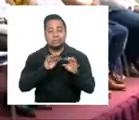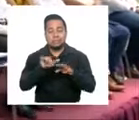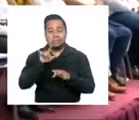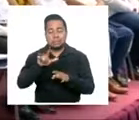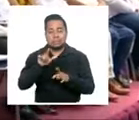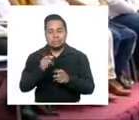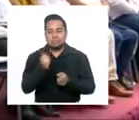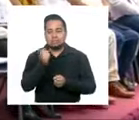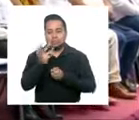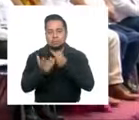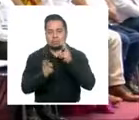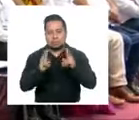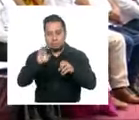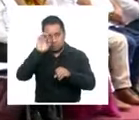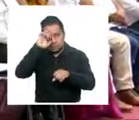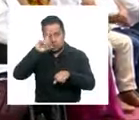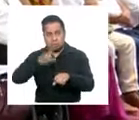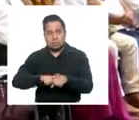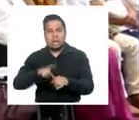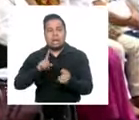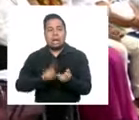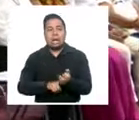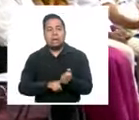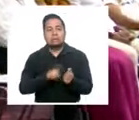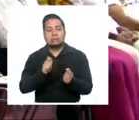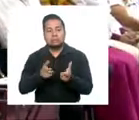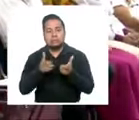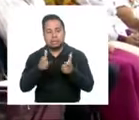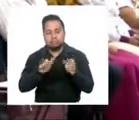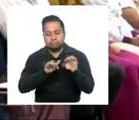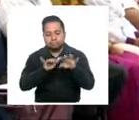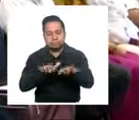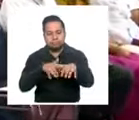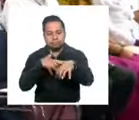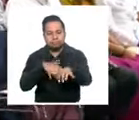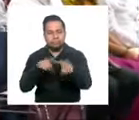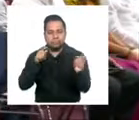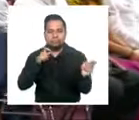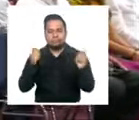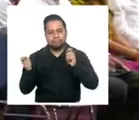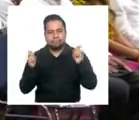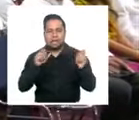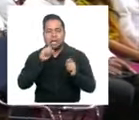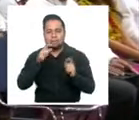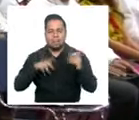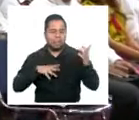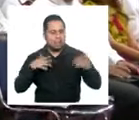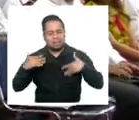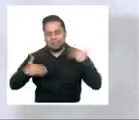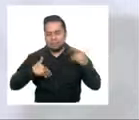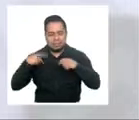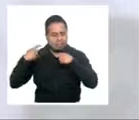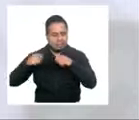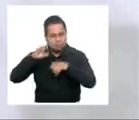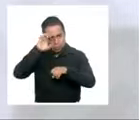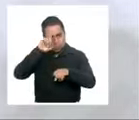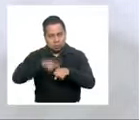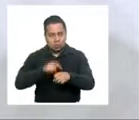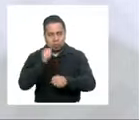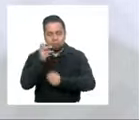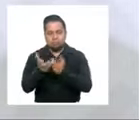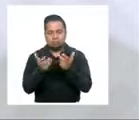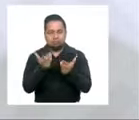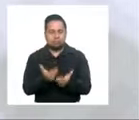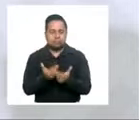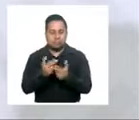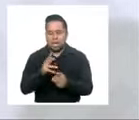17 manifestaciones culturales en nuestras principales calles, y por supuesto la algarabía, tradición y cultura y folclor